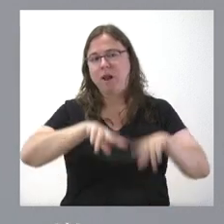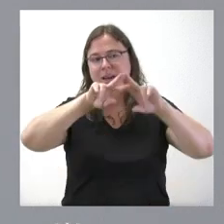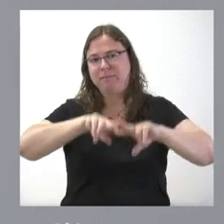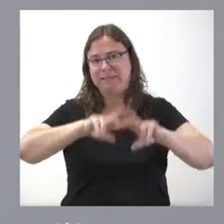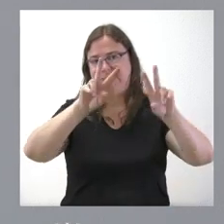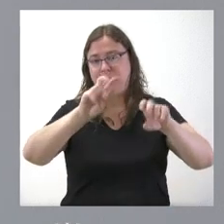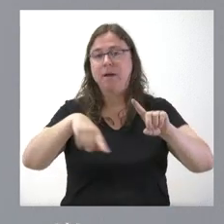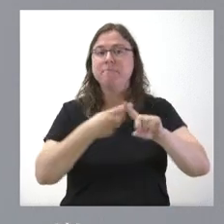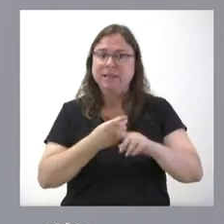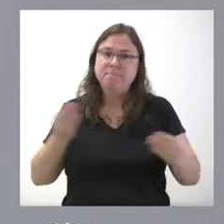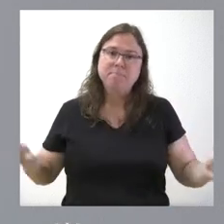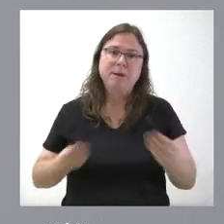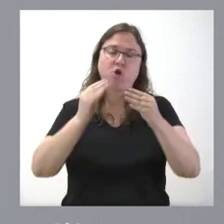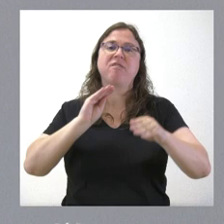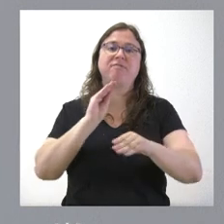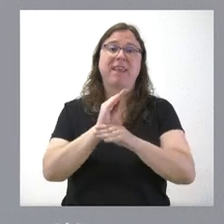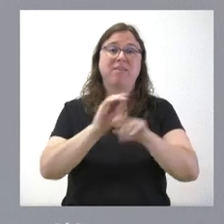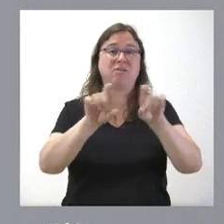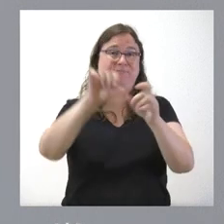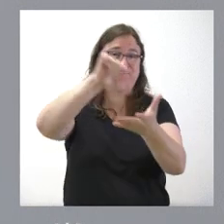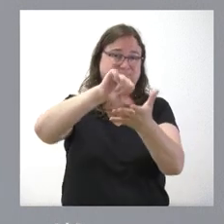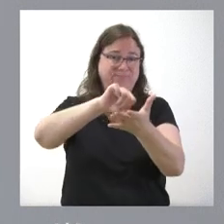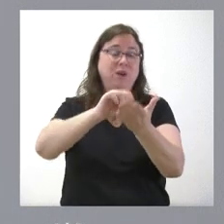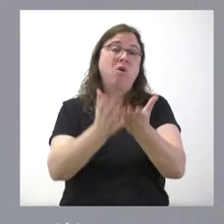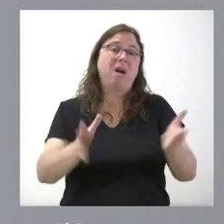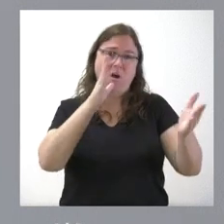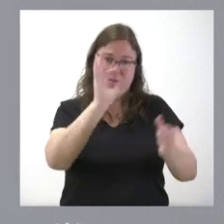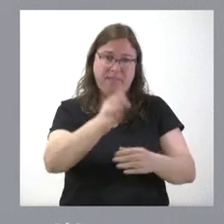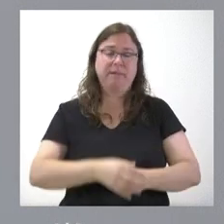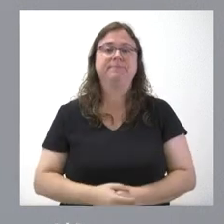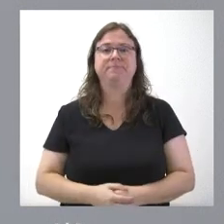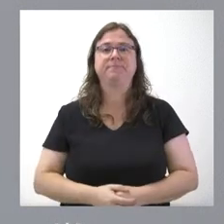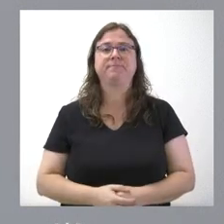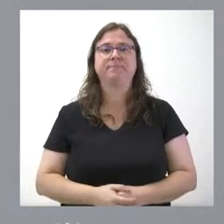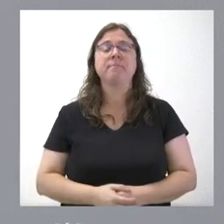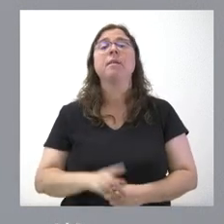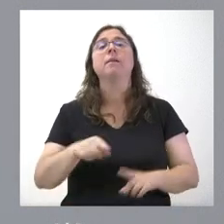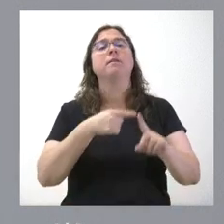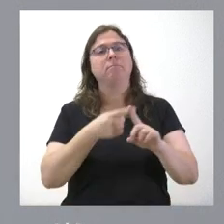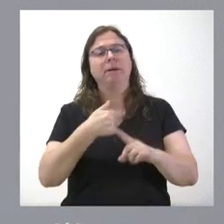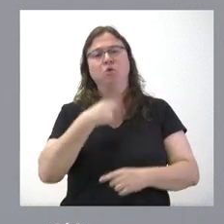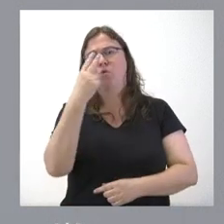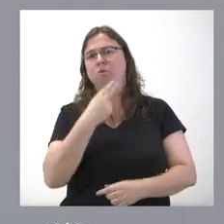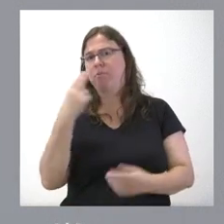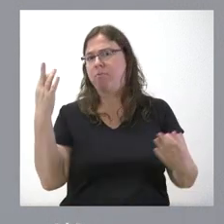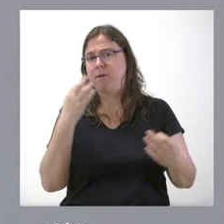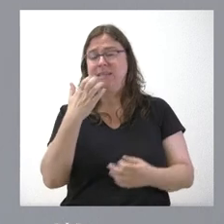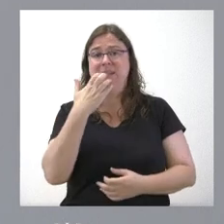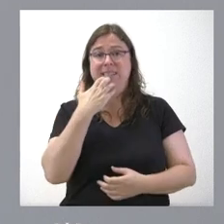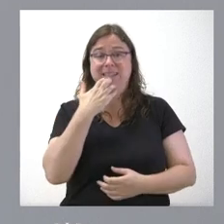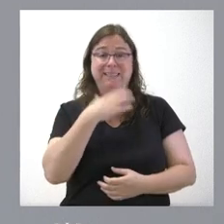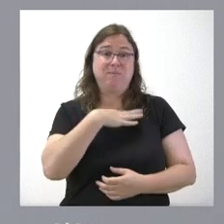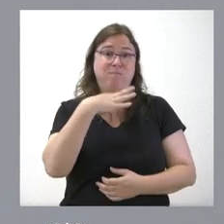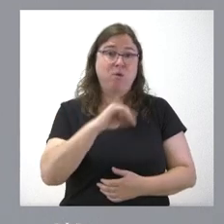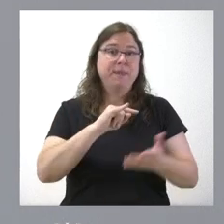para mejorar la financiación de estas entidades locales con embalses y también les comprometí lógicamente que en la medida en que hubiera